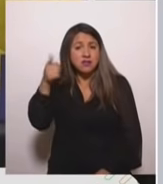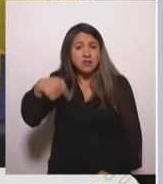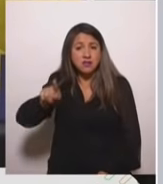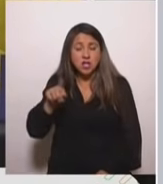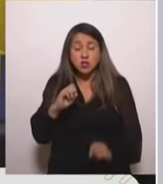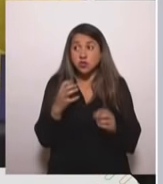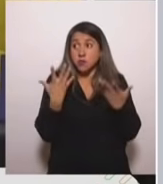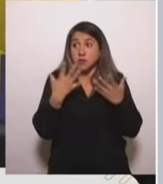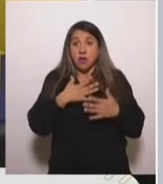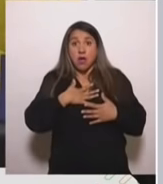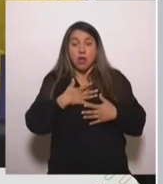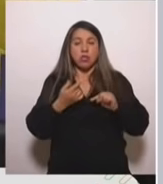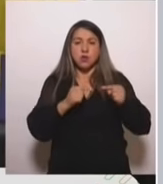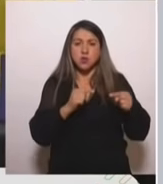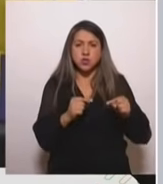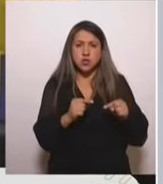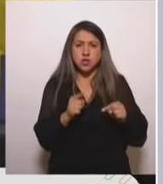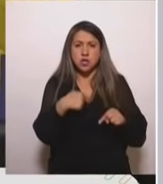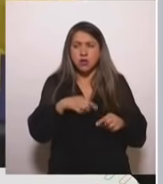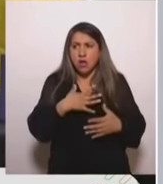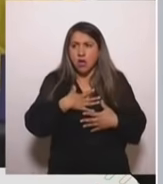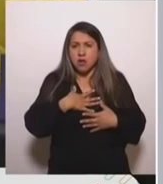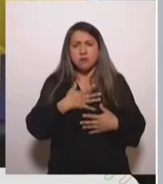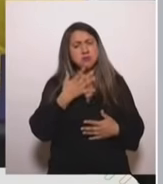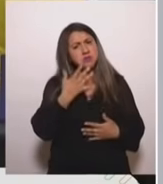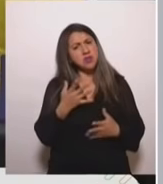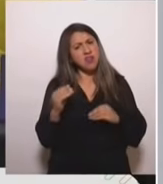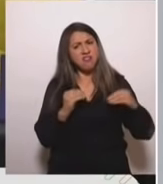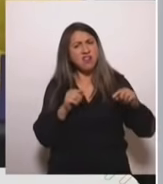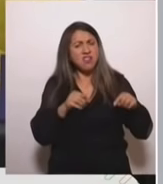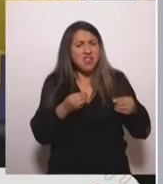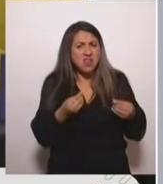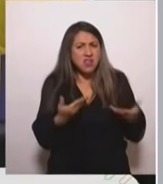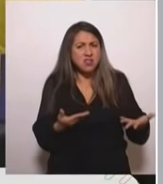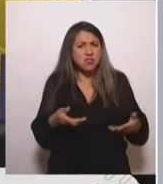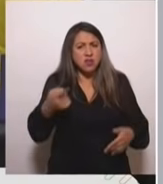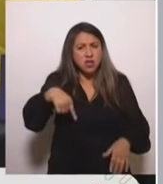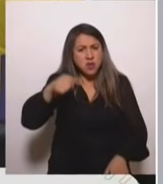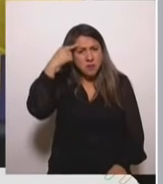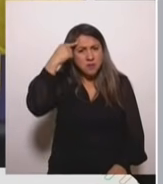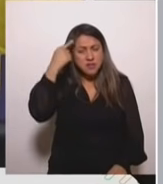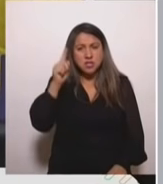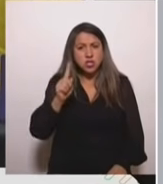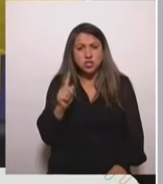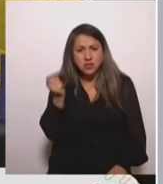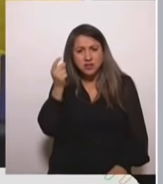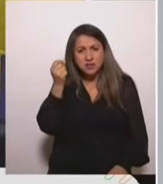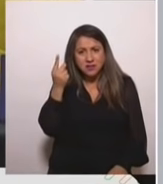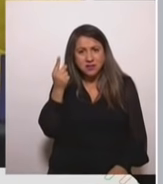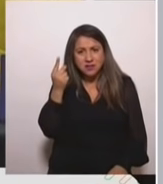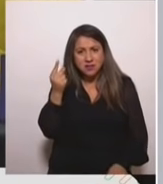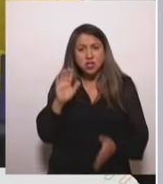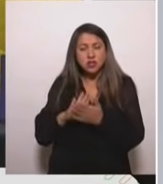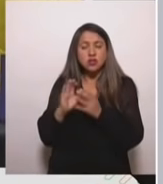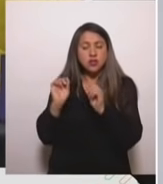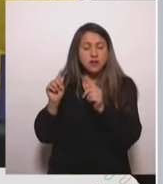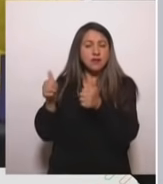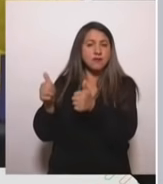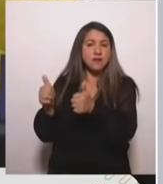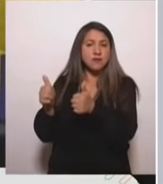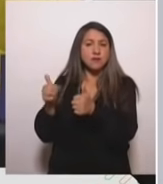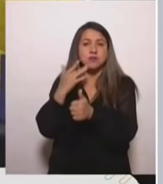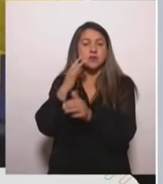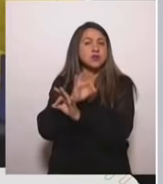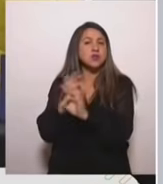al primer punto. Y en cuanto al segundo punto, es cierto. En todo tipo de materia, Sebastián, y no solamente en el